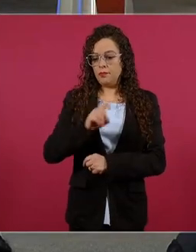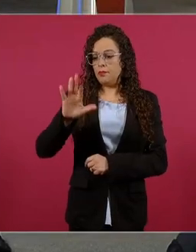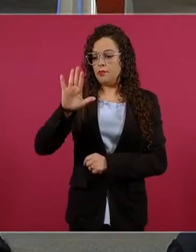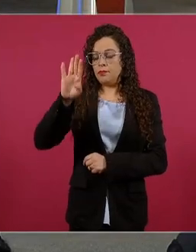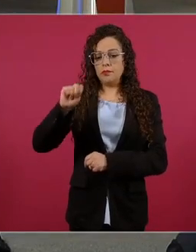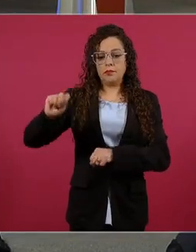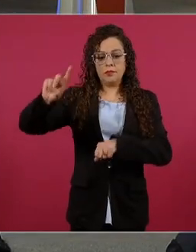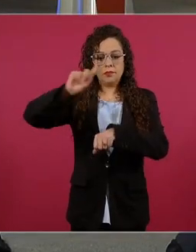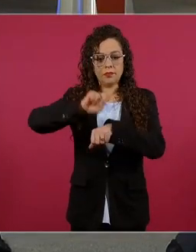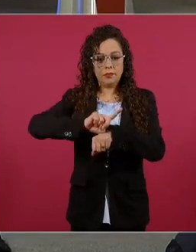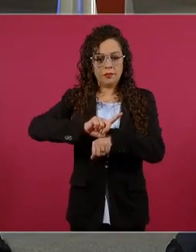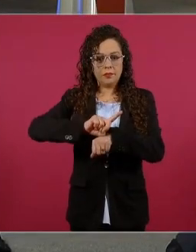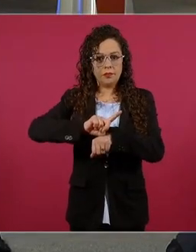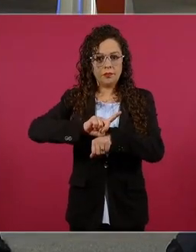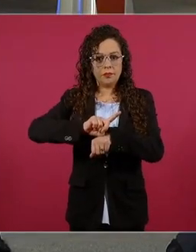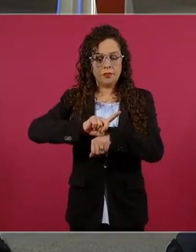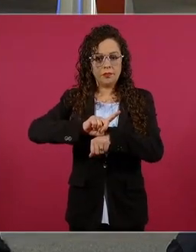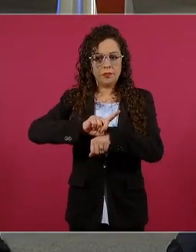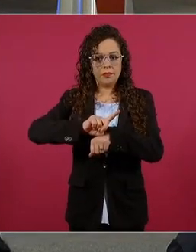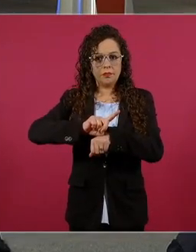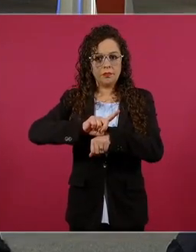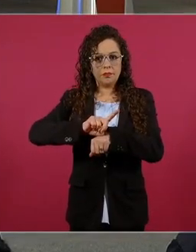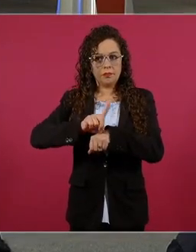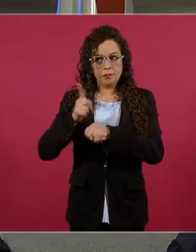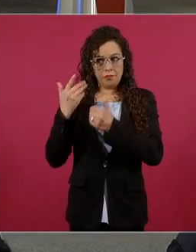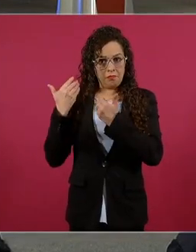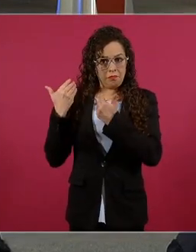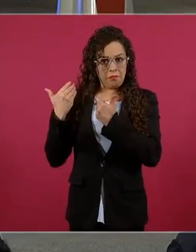¿Cómo va a estar bien el Poder Judicial así?